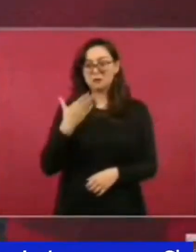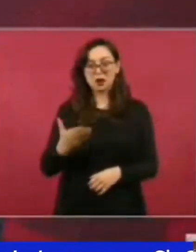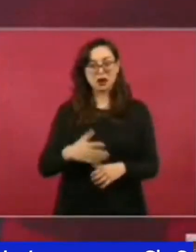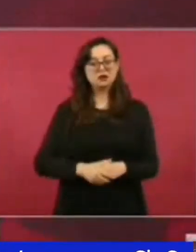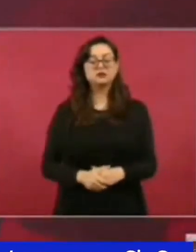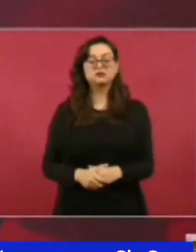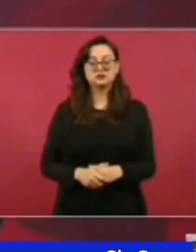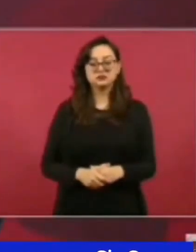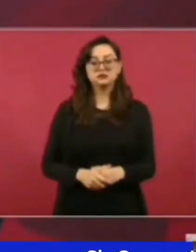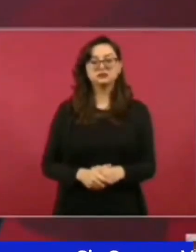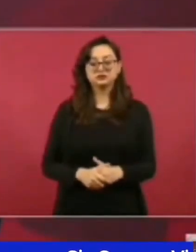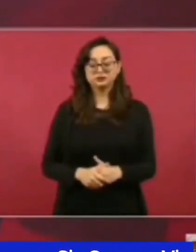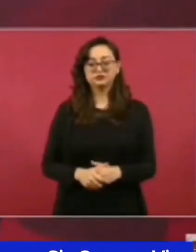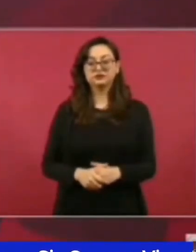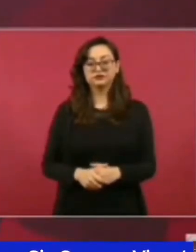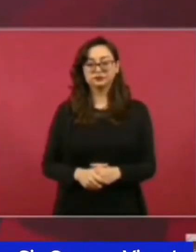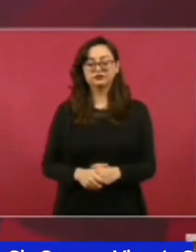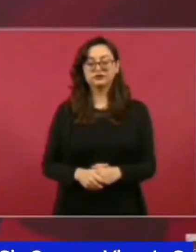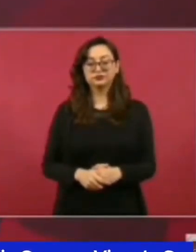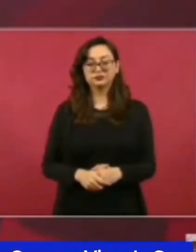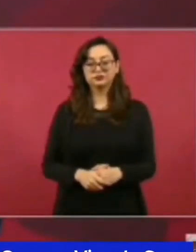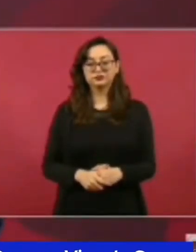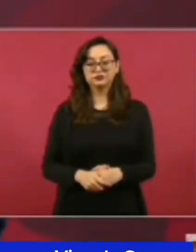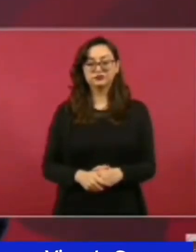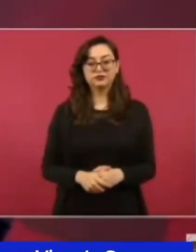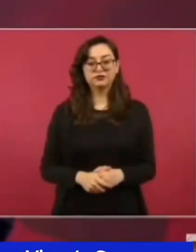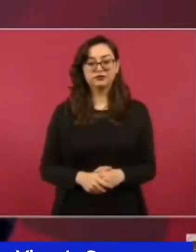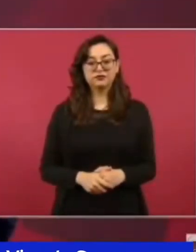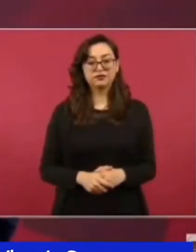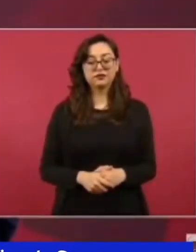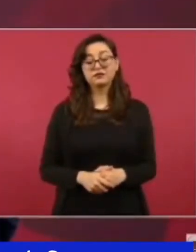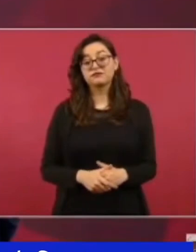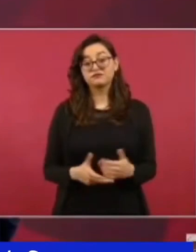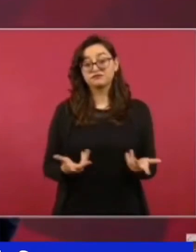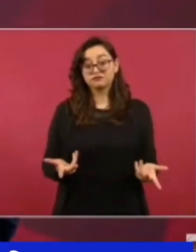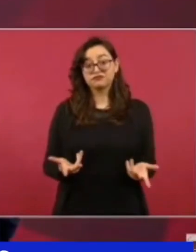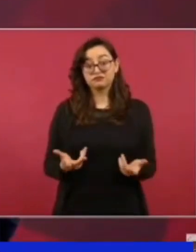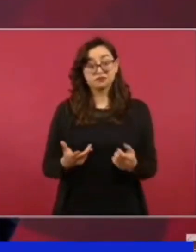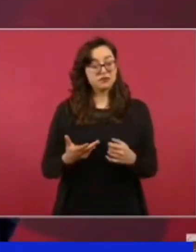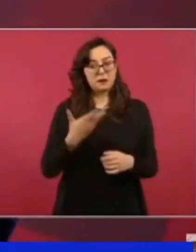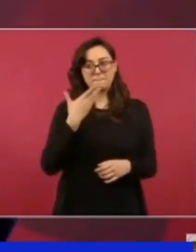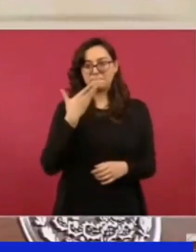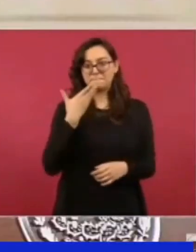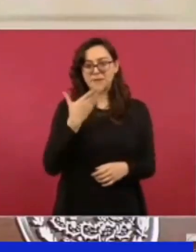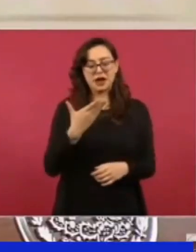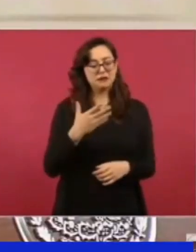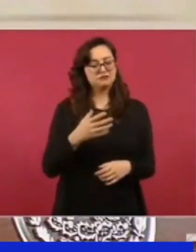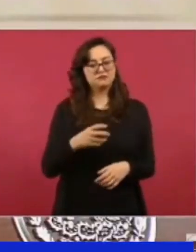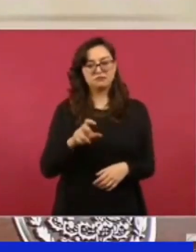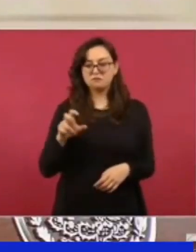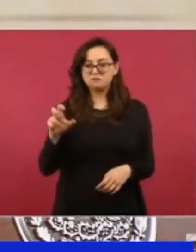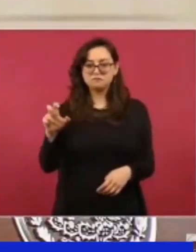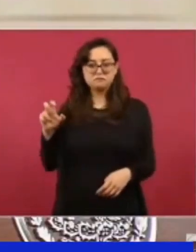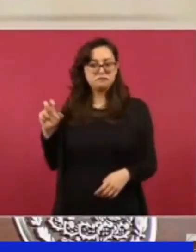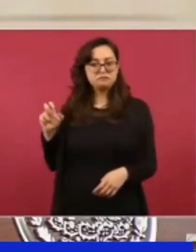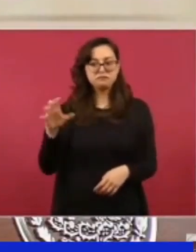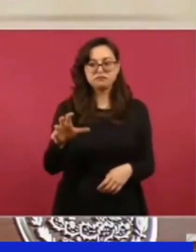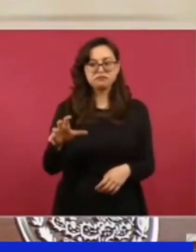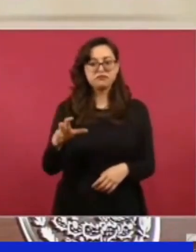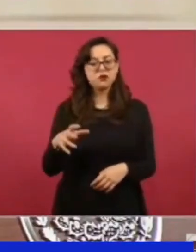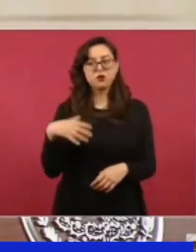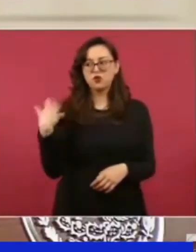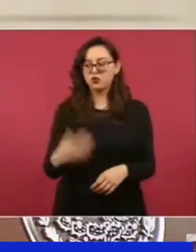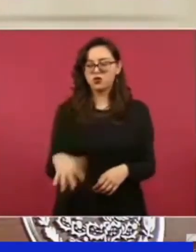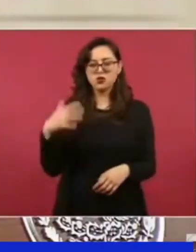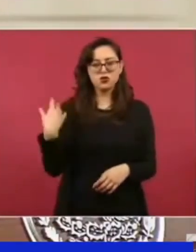republicano Bill Hagerty, al primer mandatario, a quien lo señaló de amenazar con interferir de manera directa en las elecciones de Estados